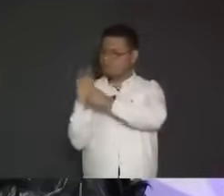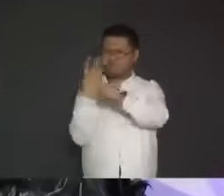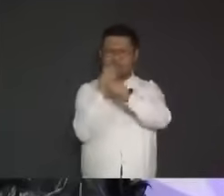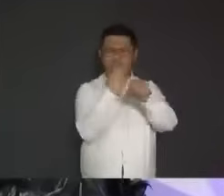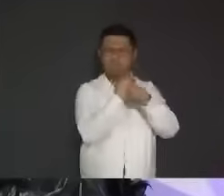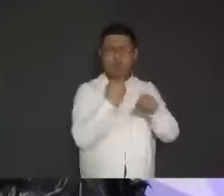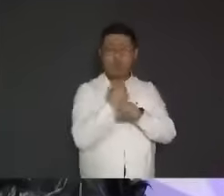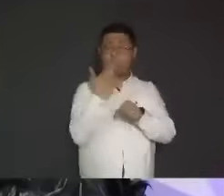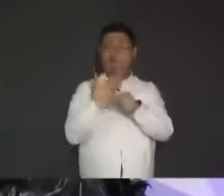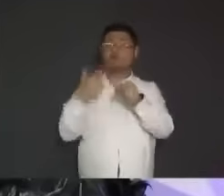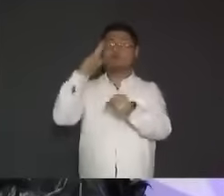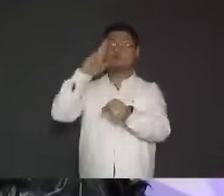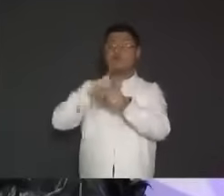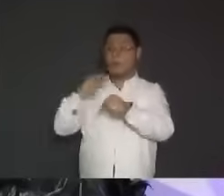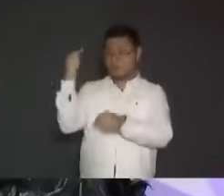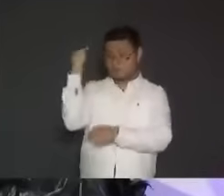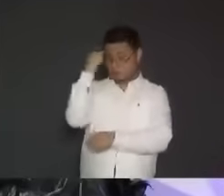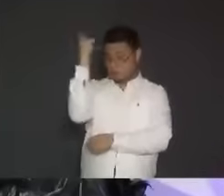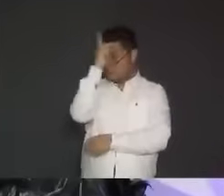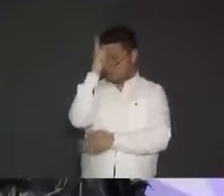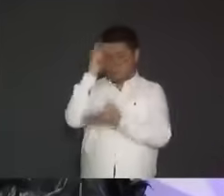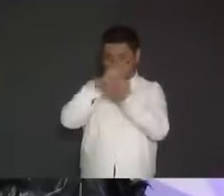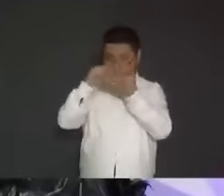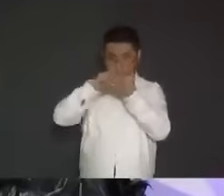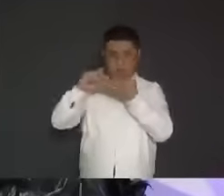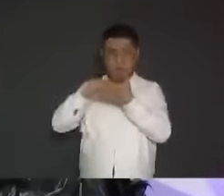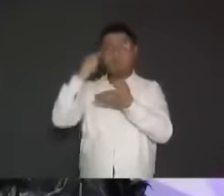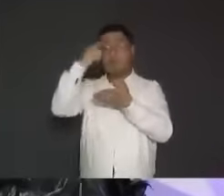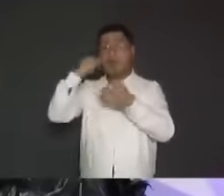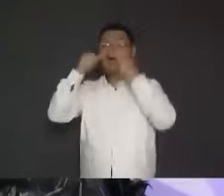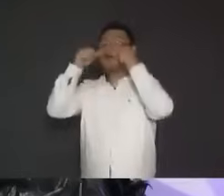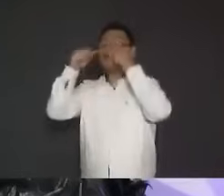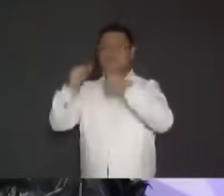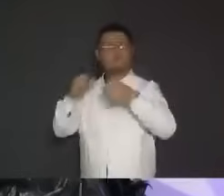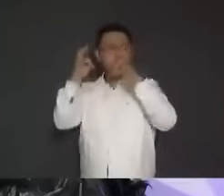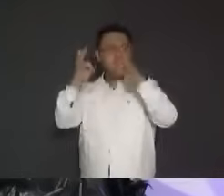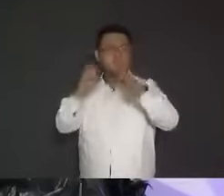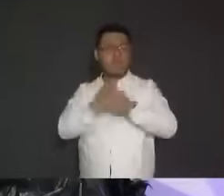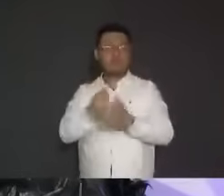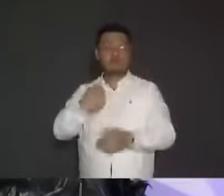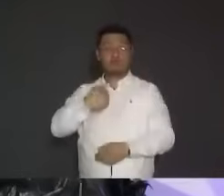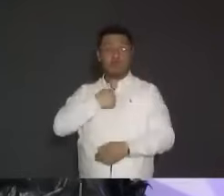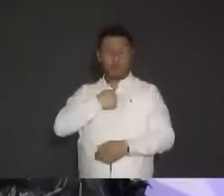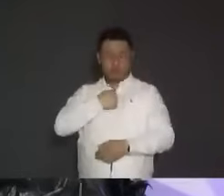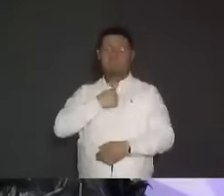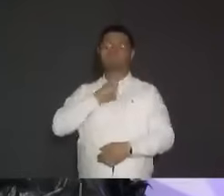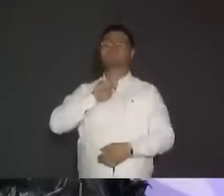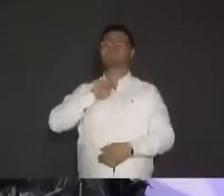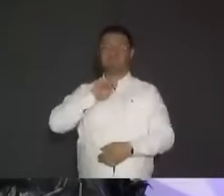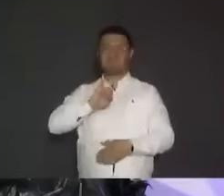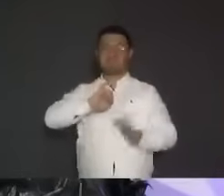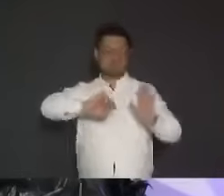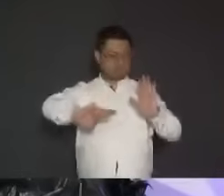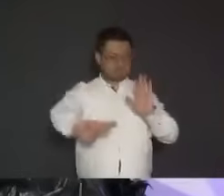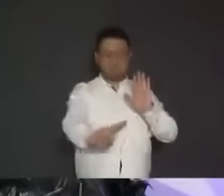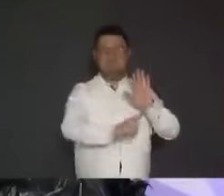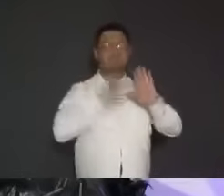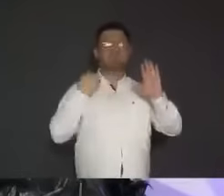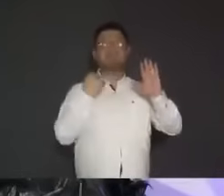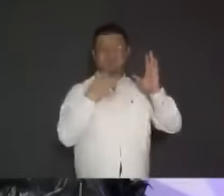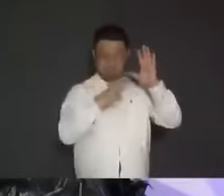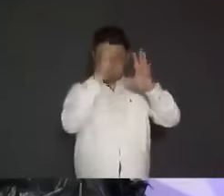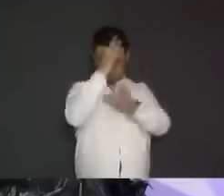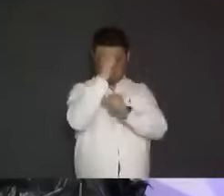Hospital Psiquiátrico de Yucatán para atender la salud mental. Yo sí voy a firmar el convenio IMSS-Bienestar con la